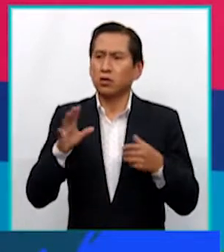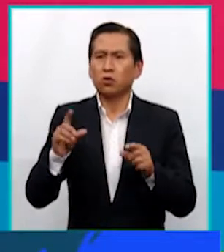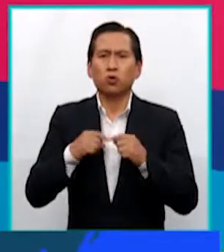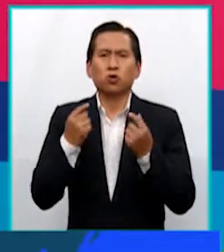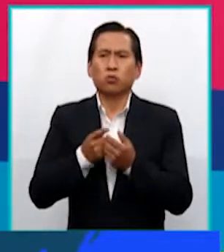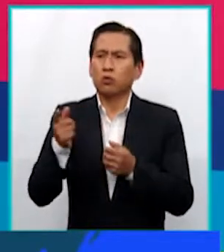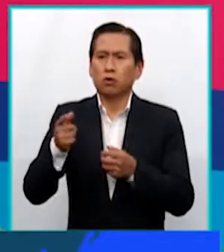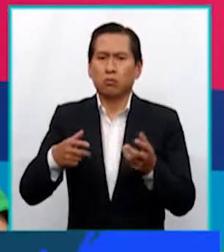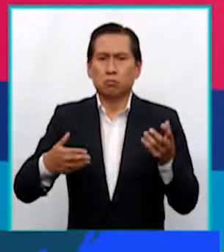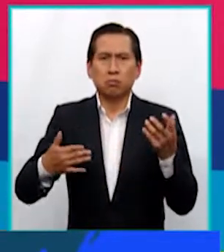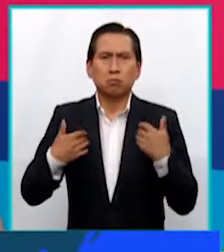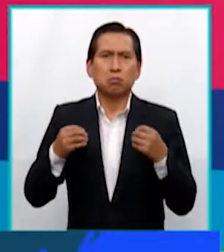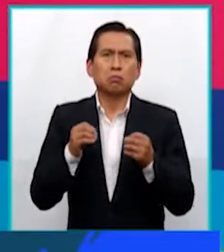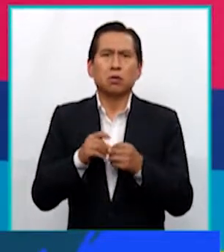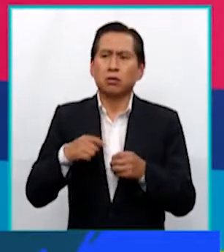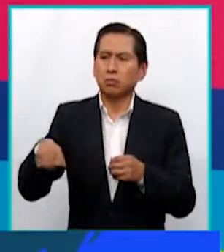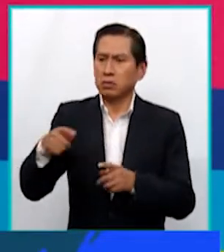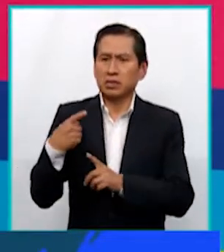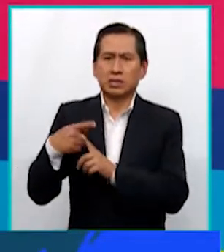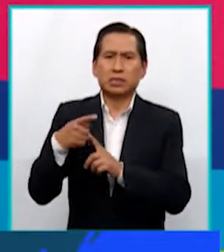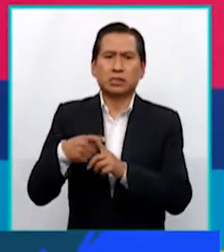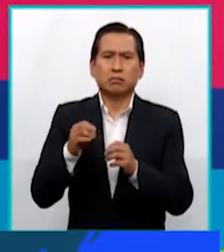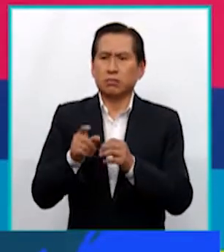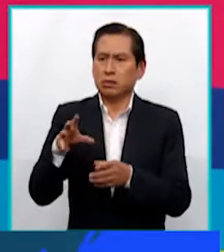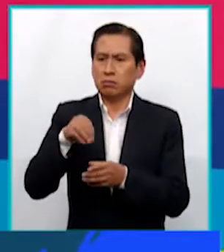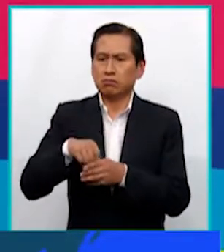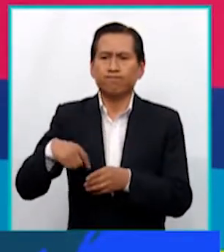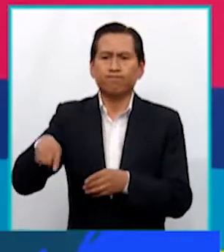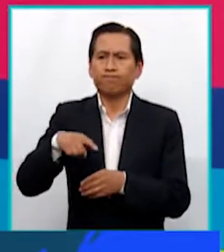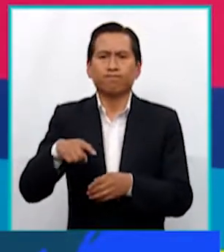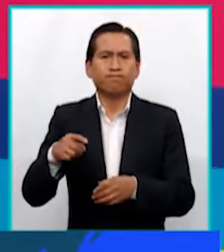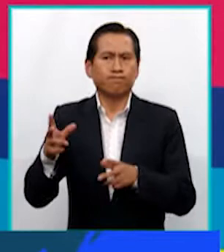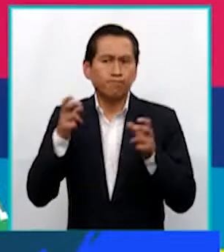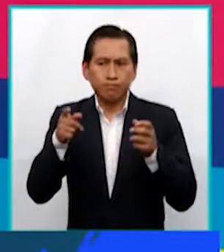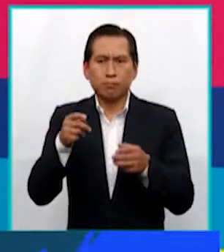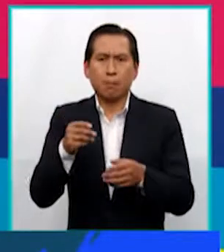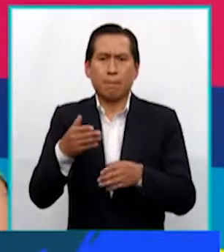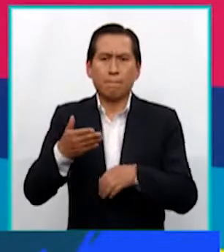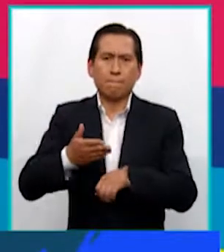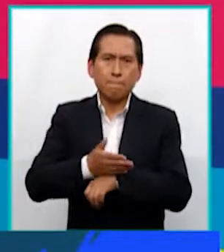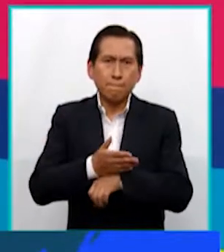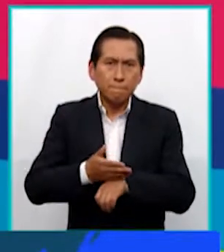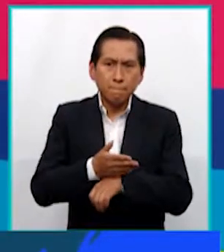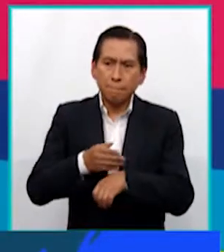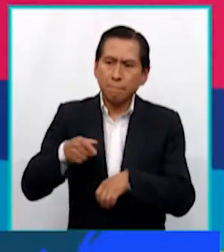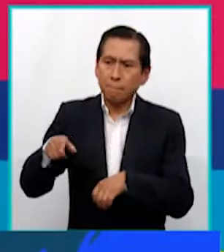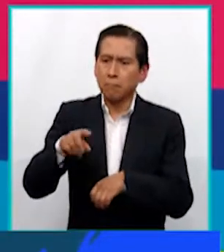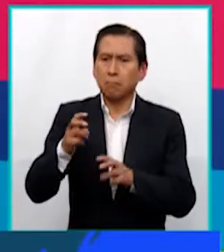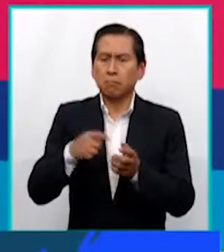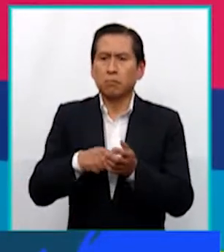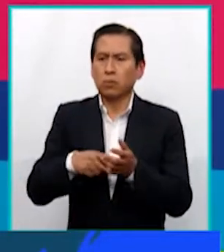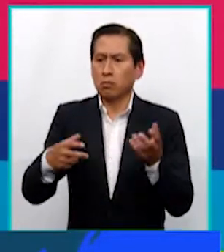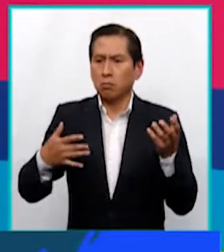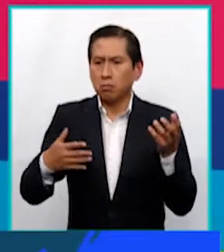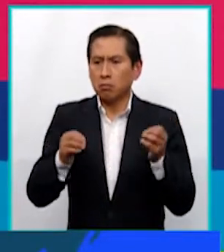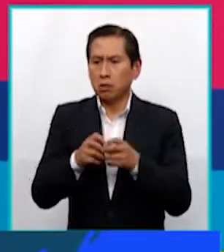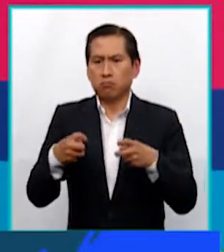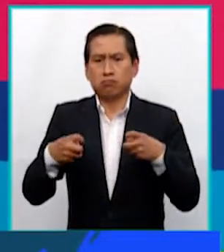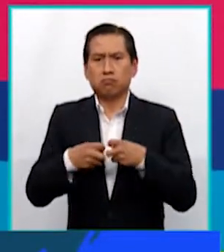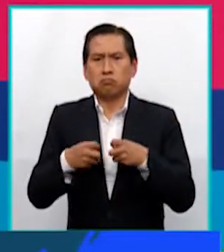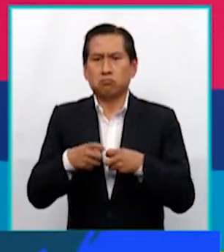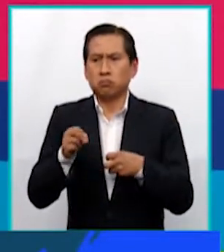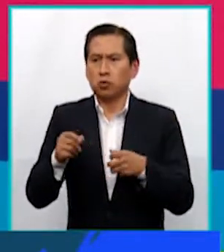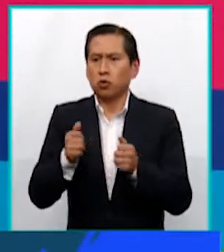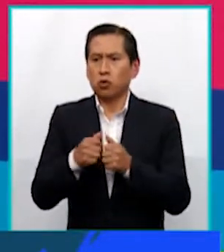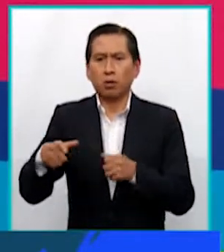de cuerdas, que tratan de rescatar la esencia del sonido de la madera, no conectan ni siquiera las guitarras con electricidad, sino a